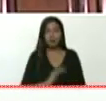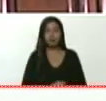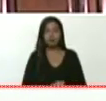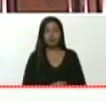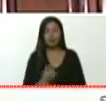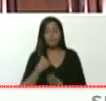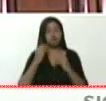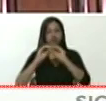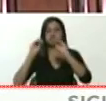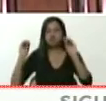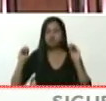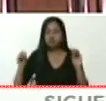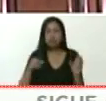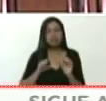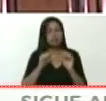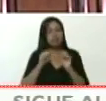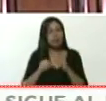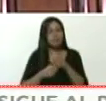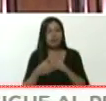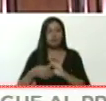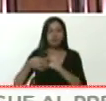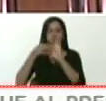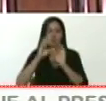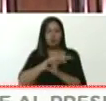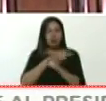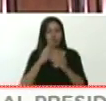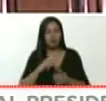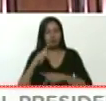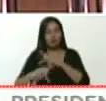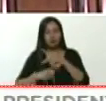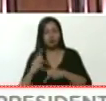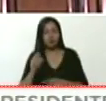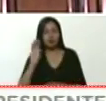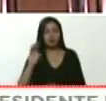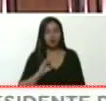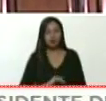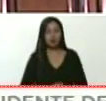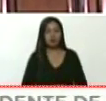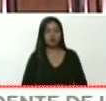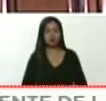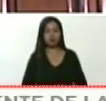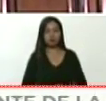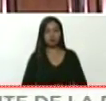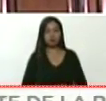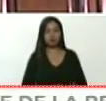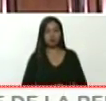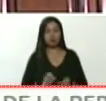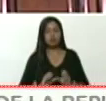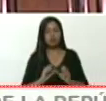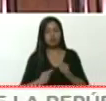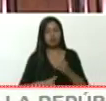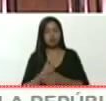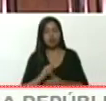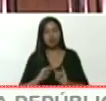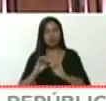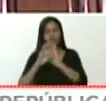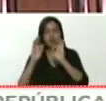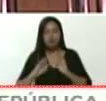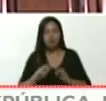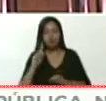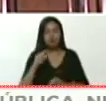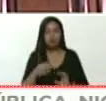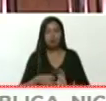es mi llamado permanente, articular las fuerzas productivas del país, expandir las fuerzas productivas del país,